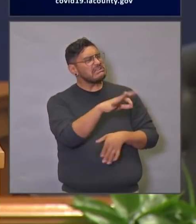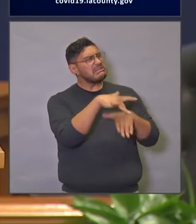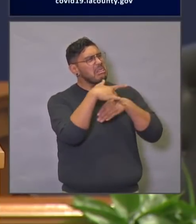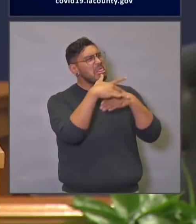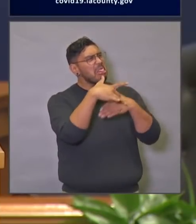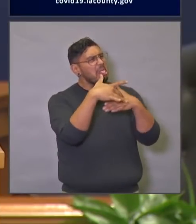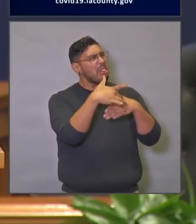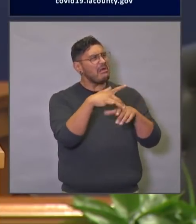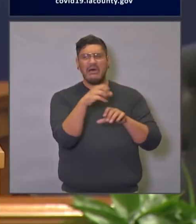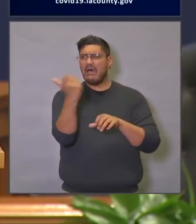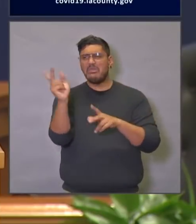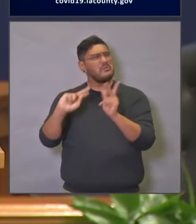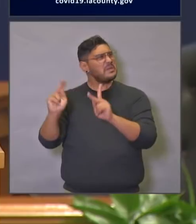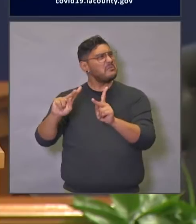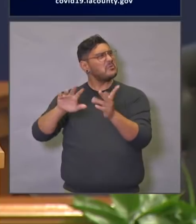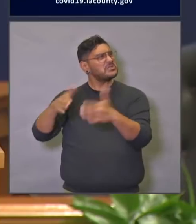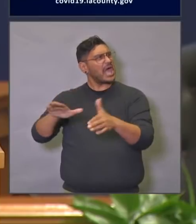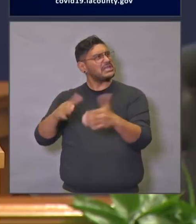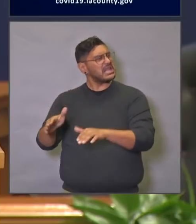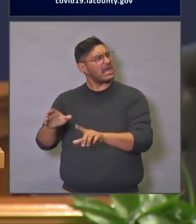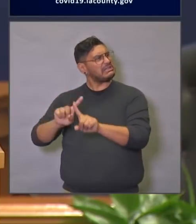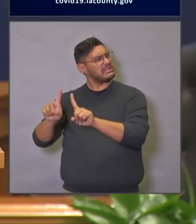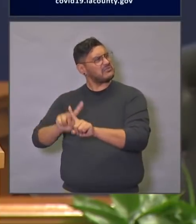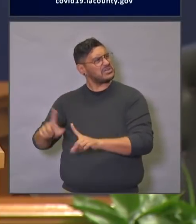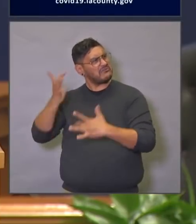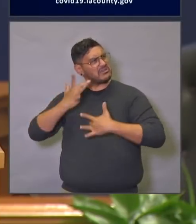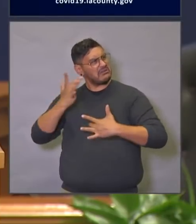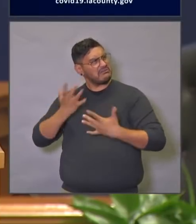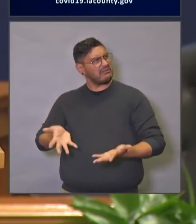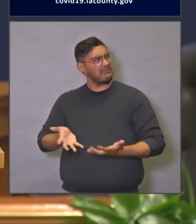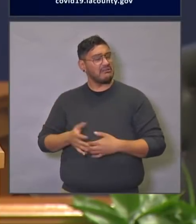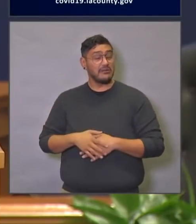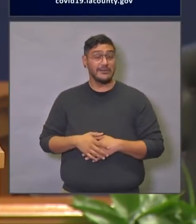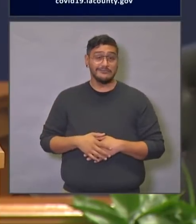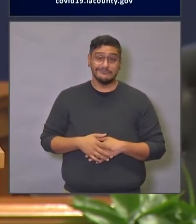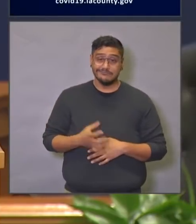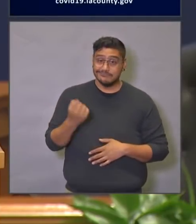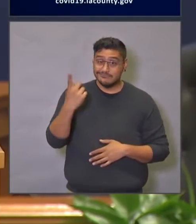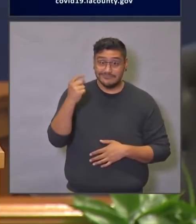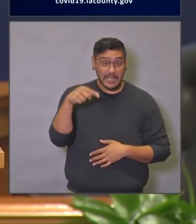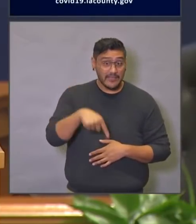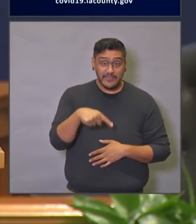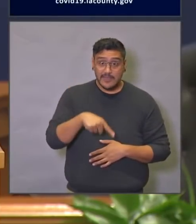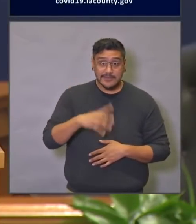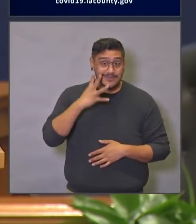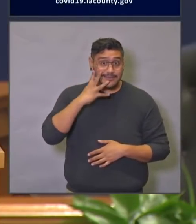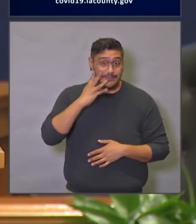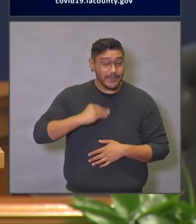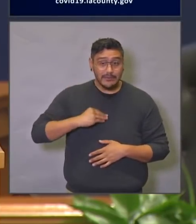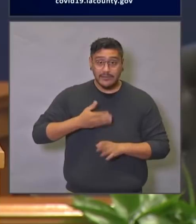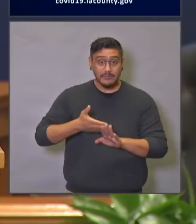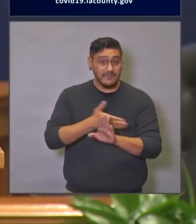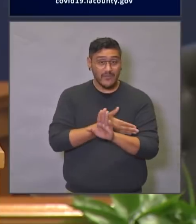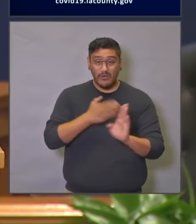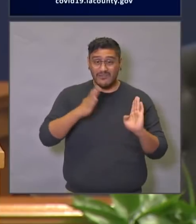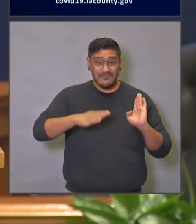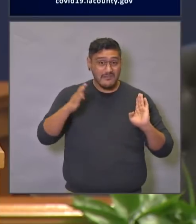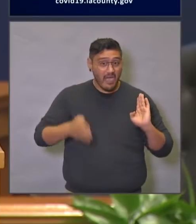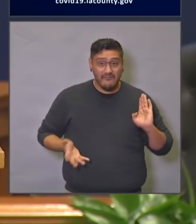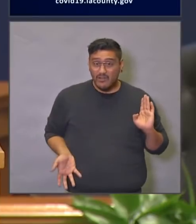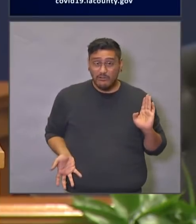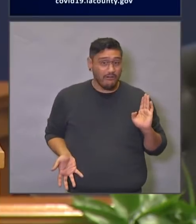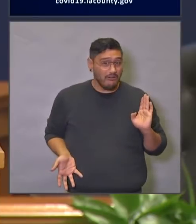otras enfermedades cada día. Nunca se ha visto algo como esta pandemia del COVID-19. Tiene